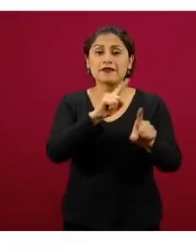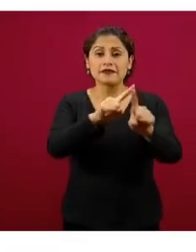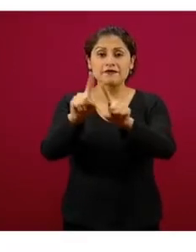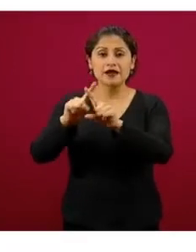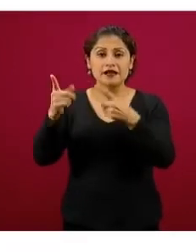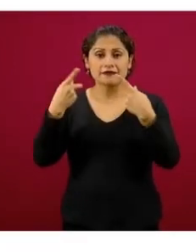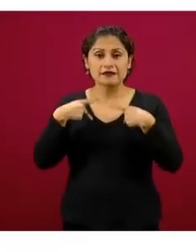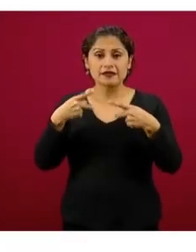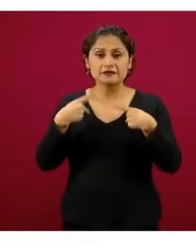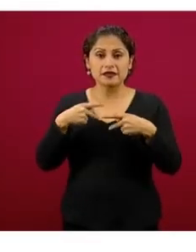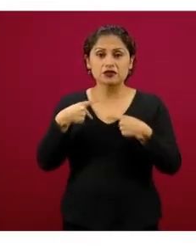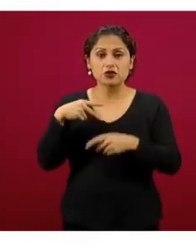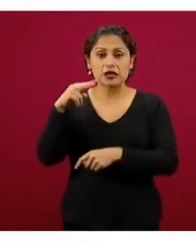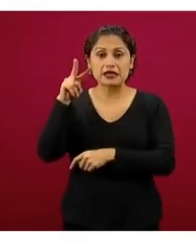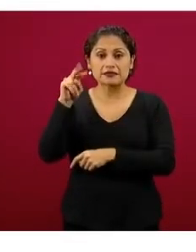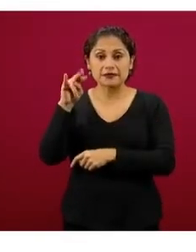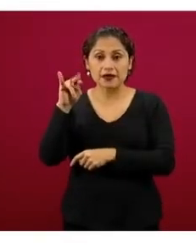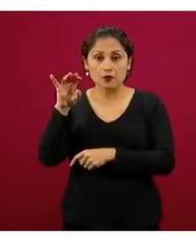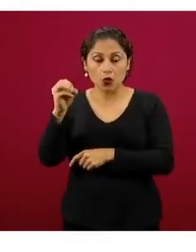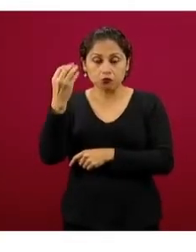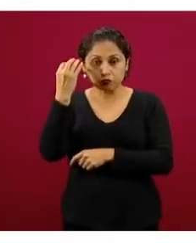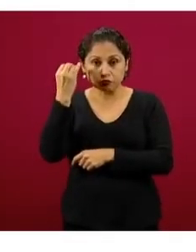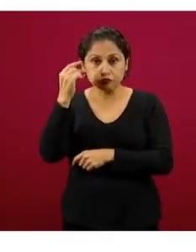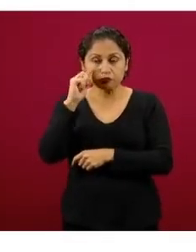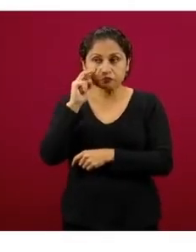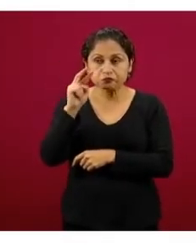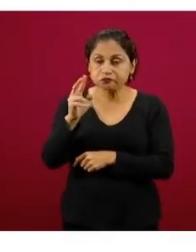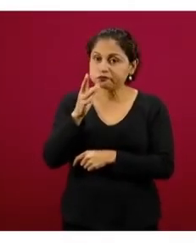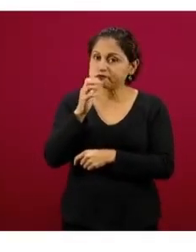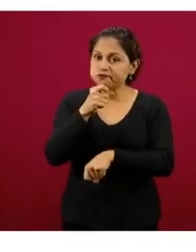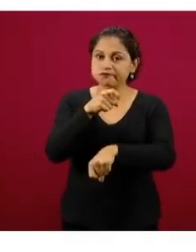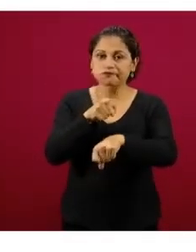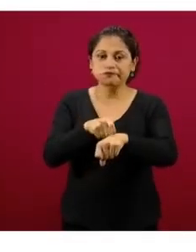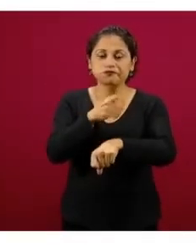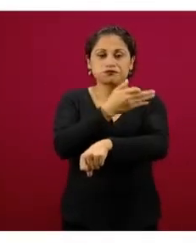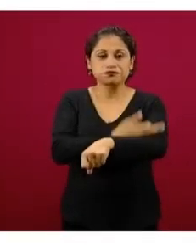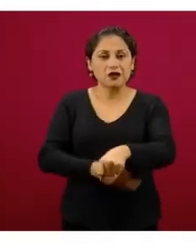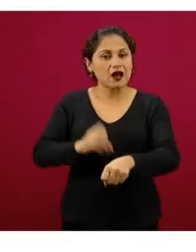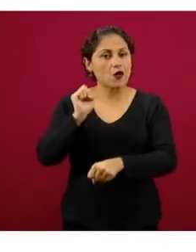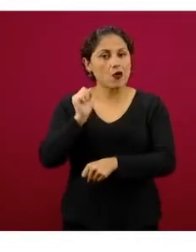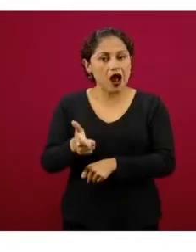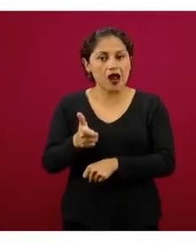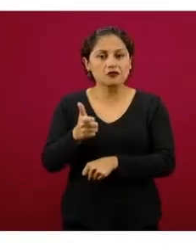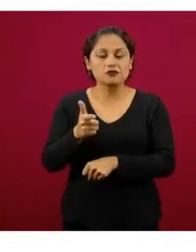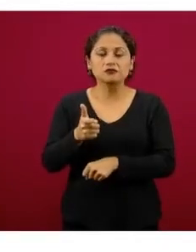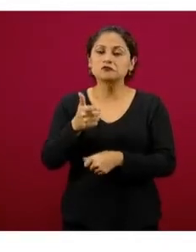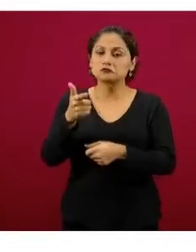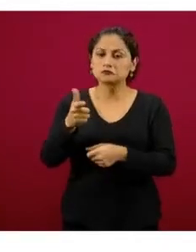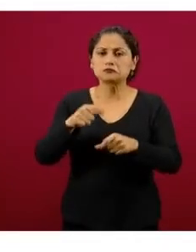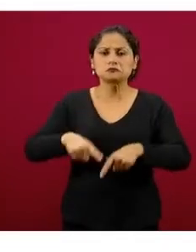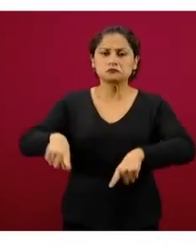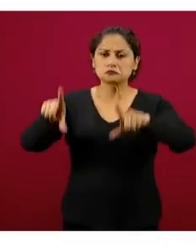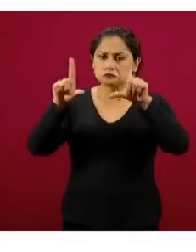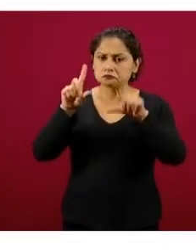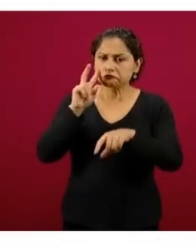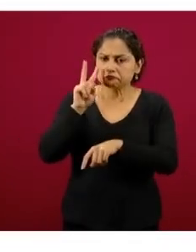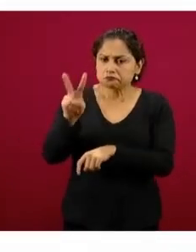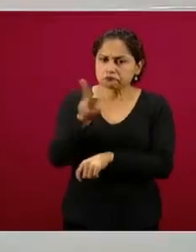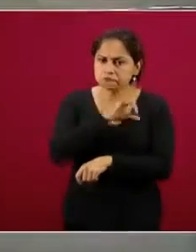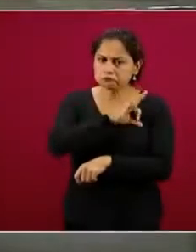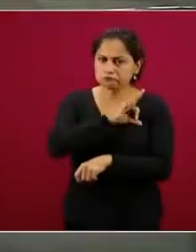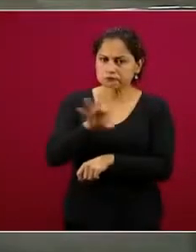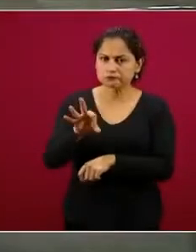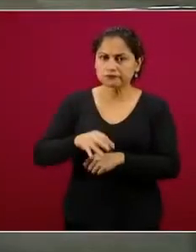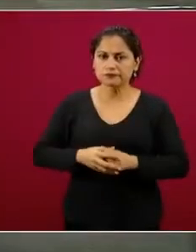ver en vivo la conferencia pueden y han accedido a través de las redes sociales a